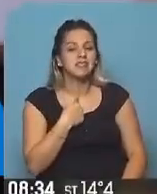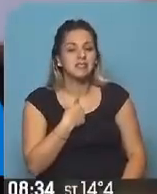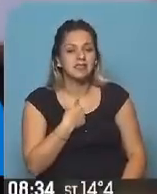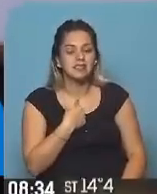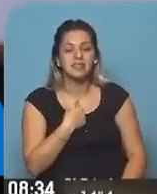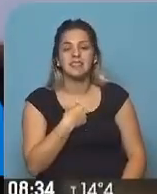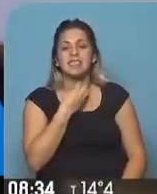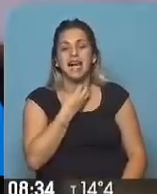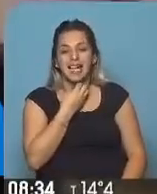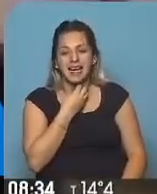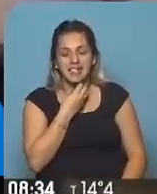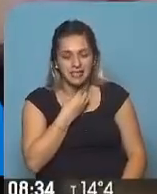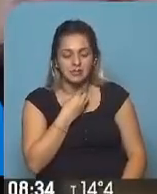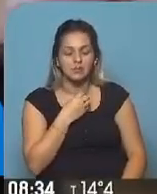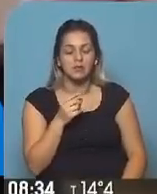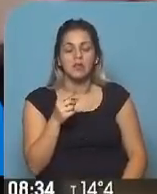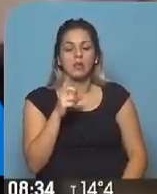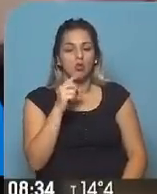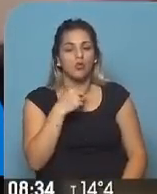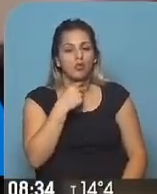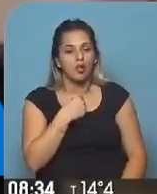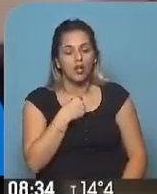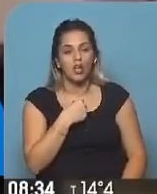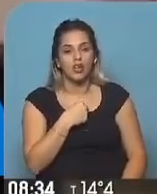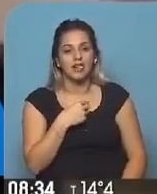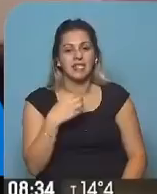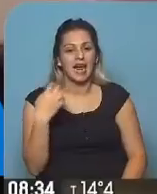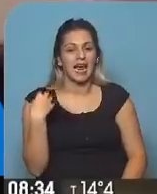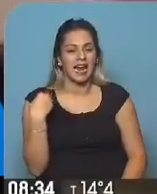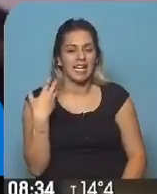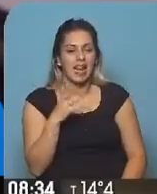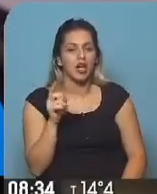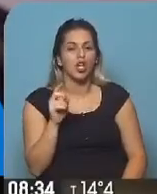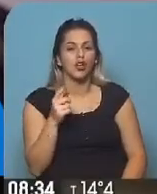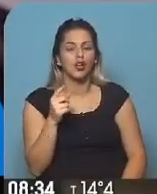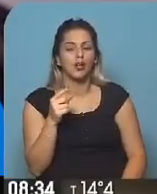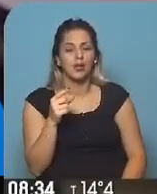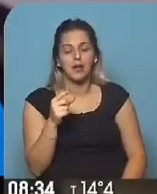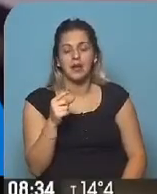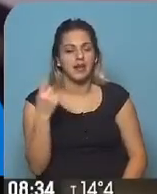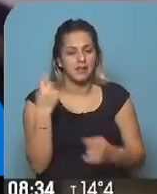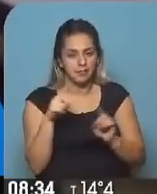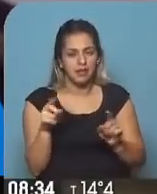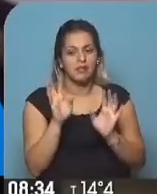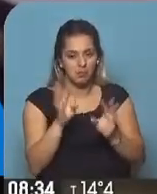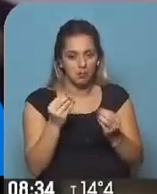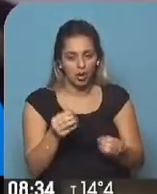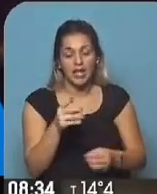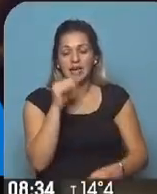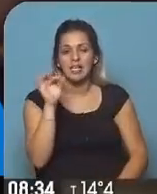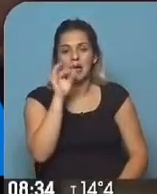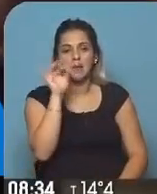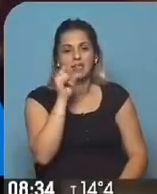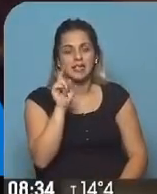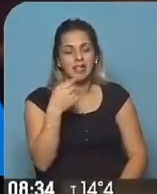famosa angina, faringitis, Sí. Generalmente no tiene estas características. No es que esta bacteria